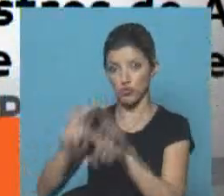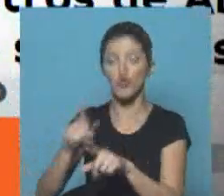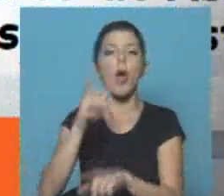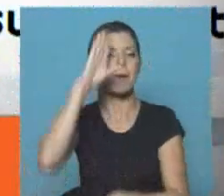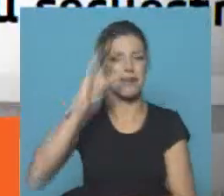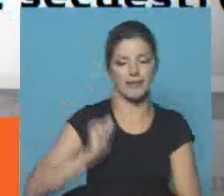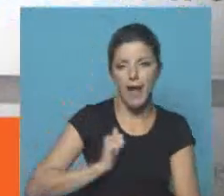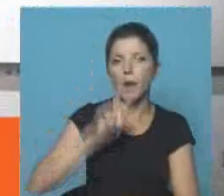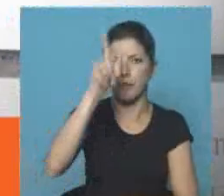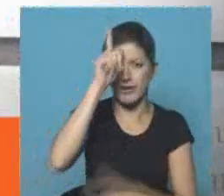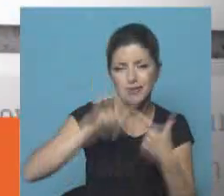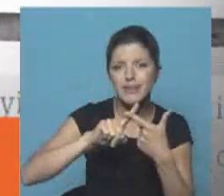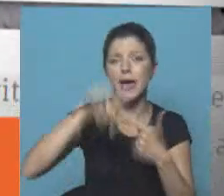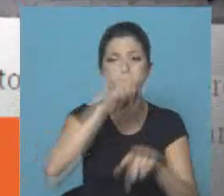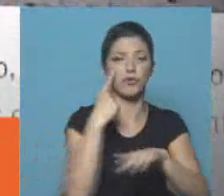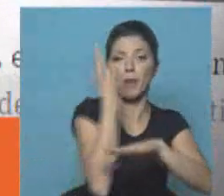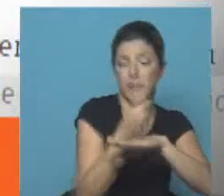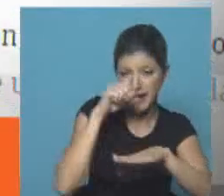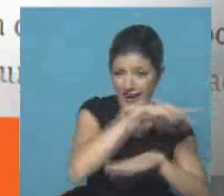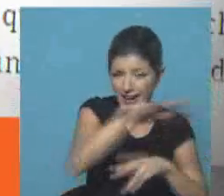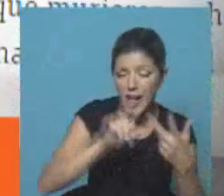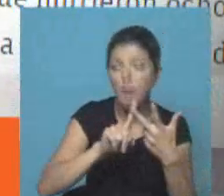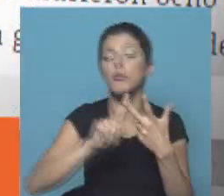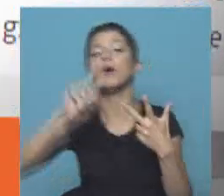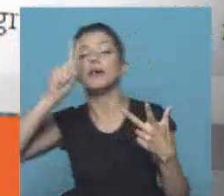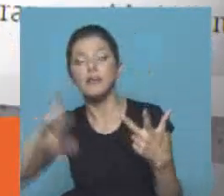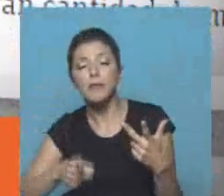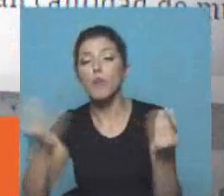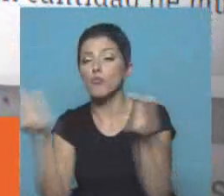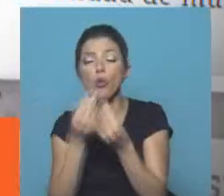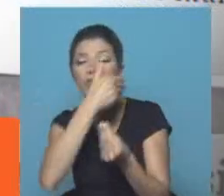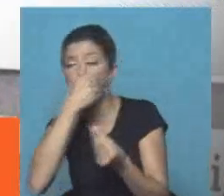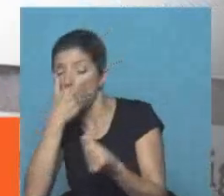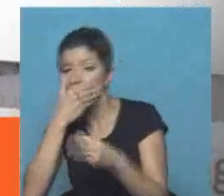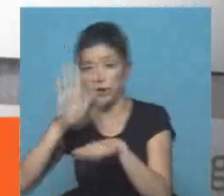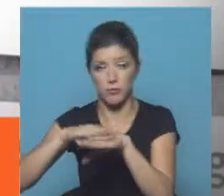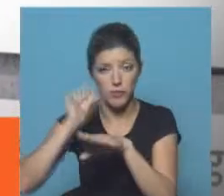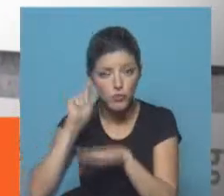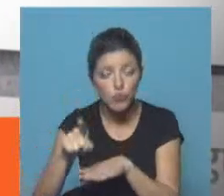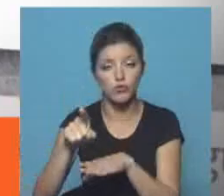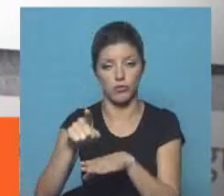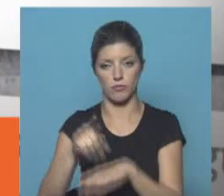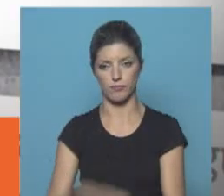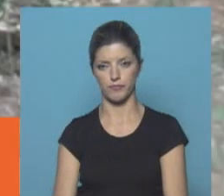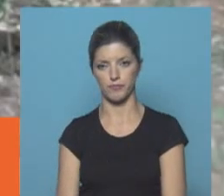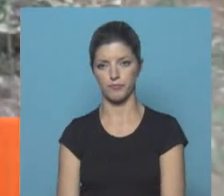militares, policías y campesinos, y una serie de resonantes secuestros y acciones de propaganda por las